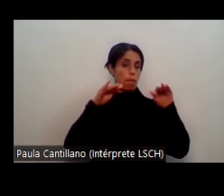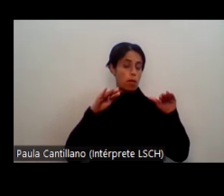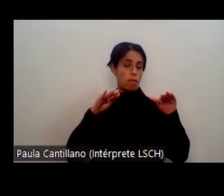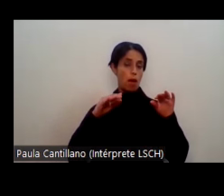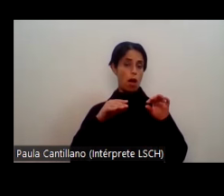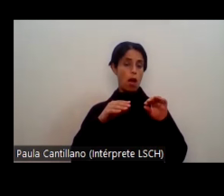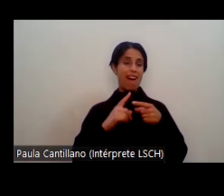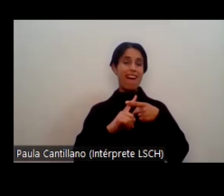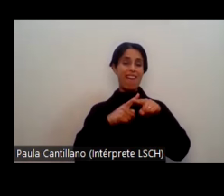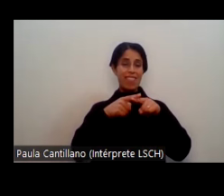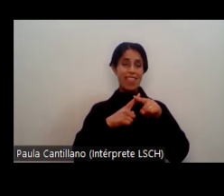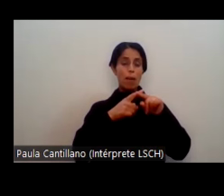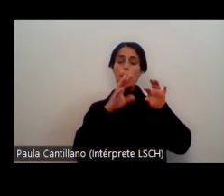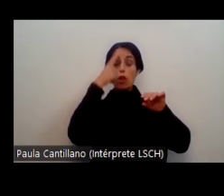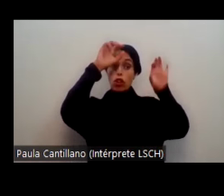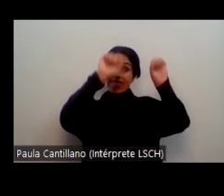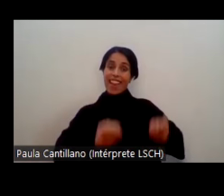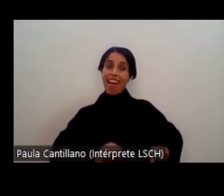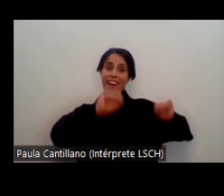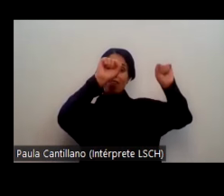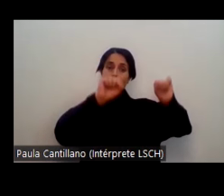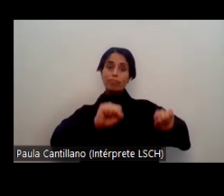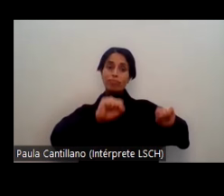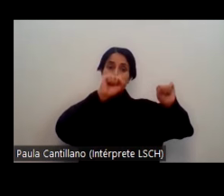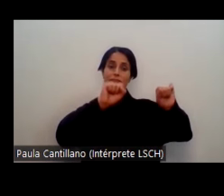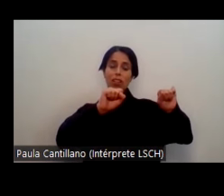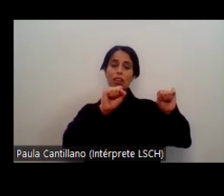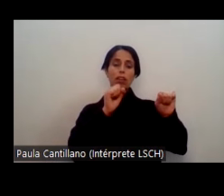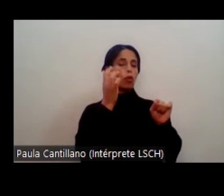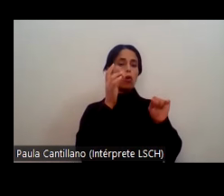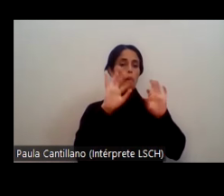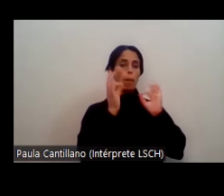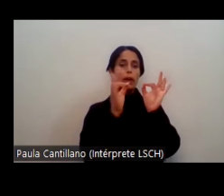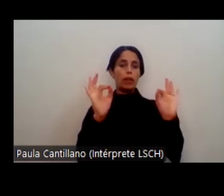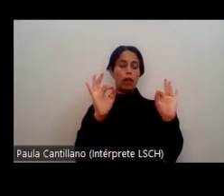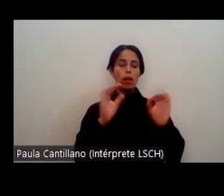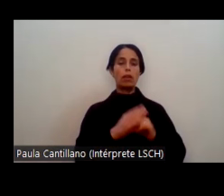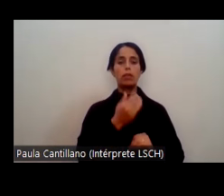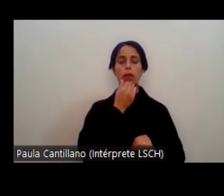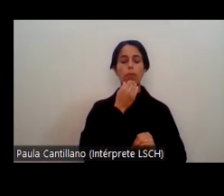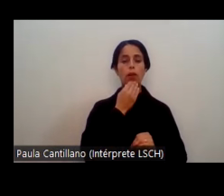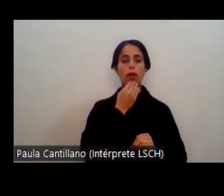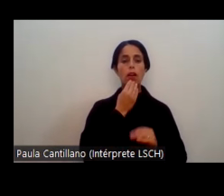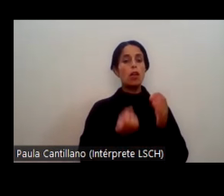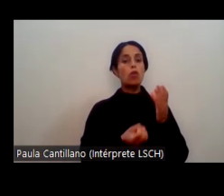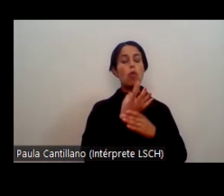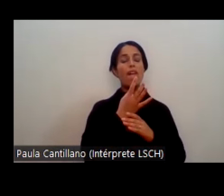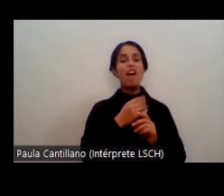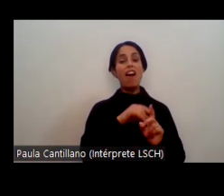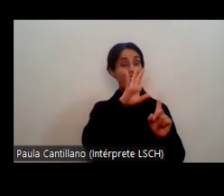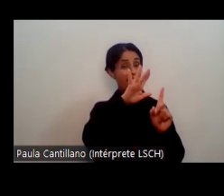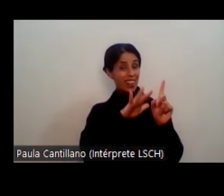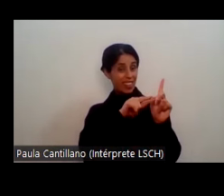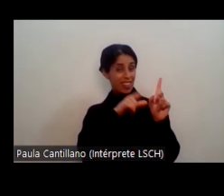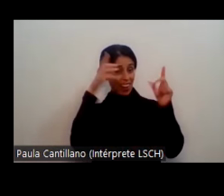tejido a telar de una sola pieza. Y un gorro característico, que este